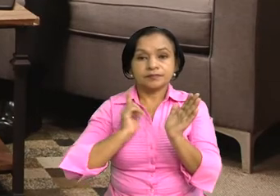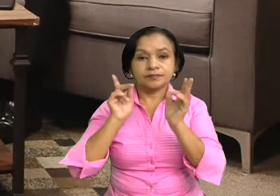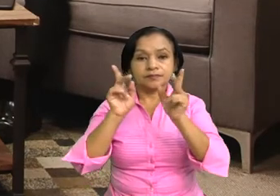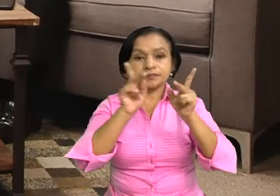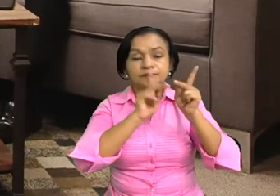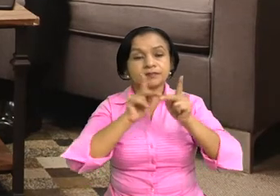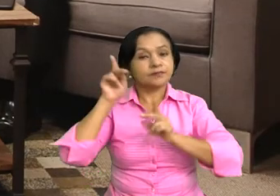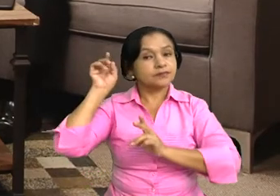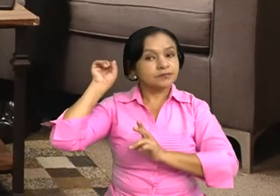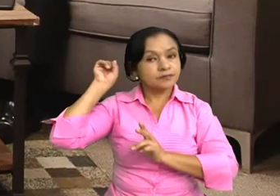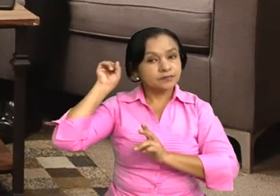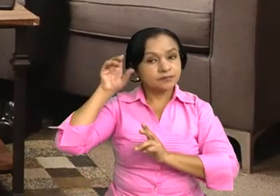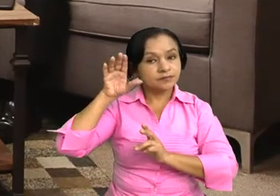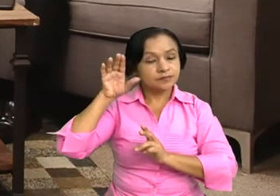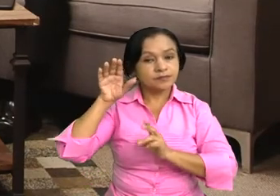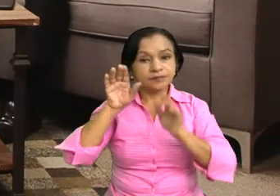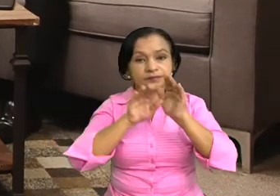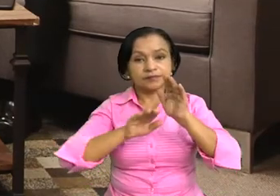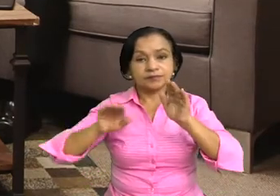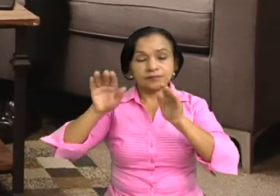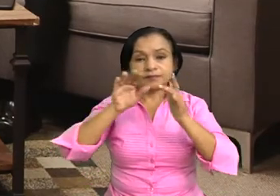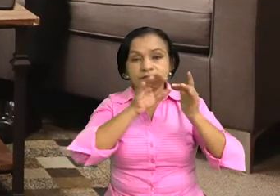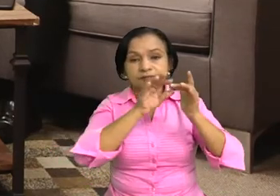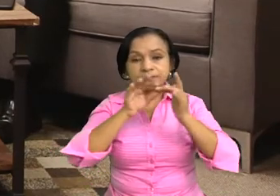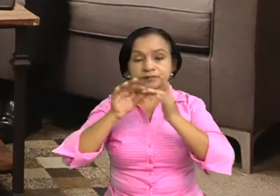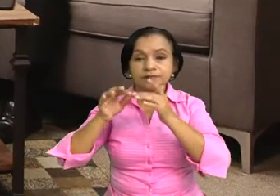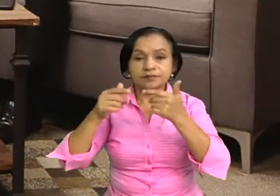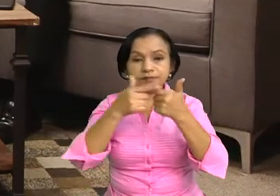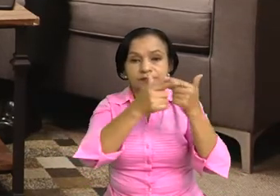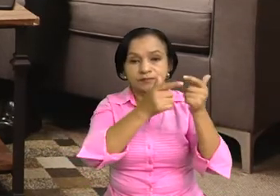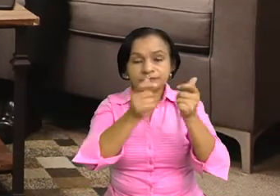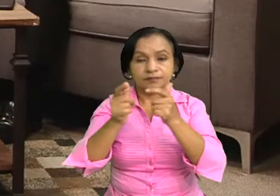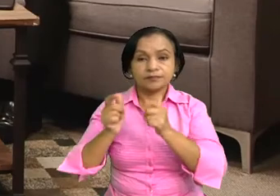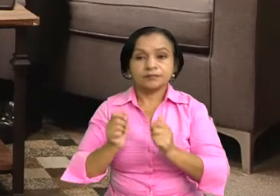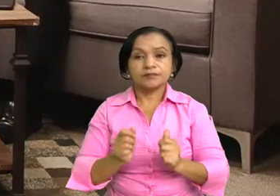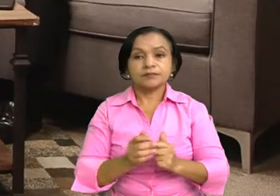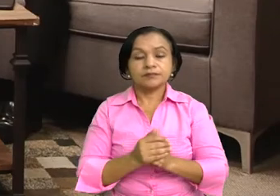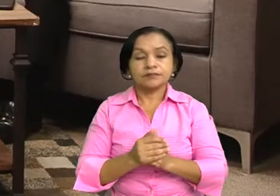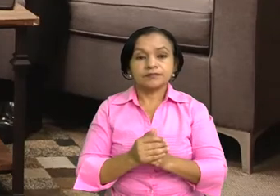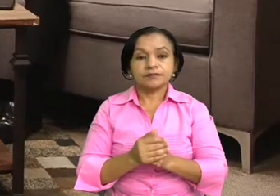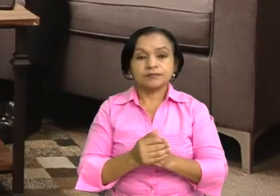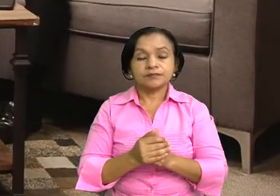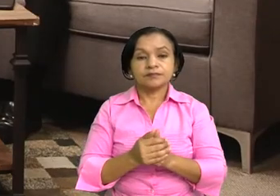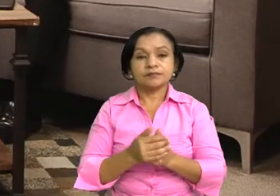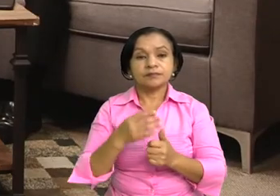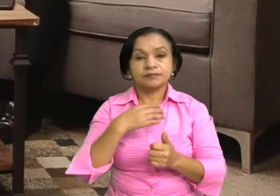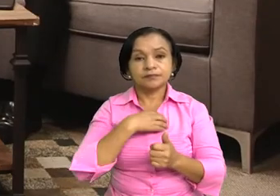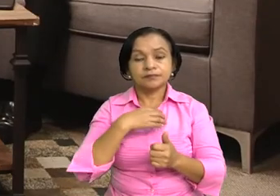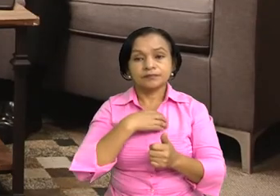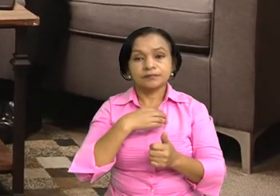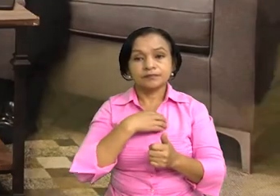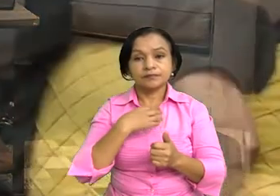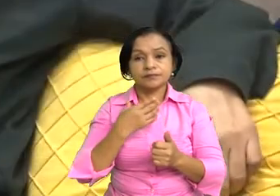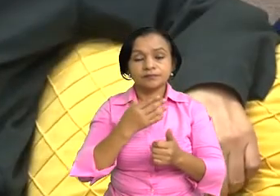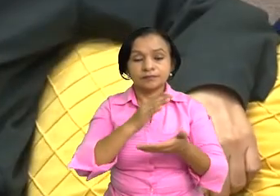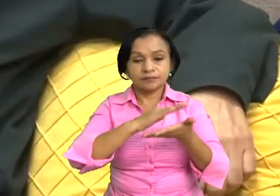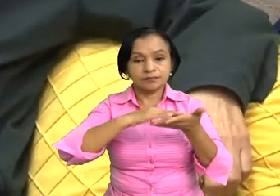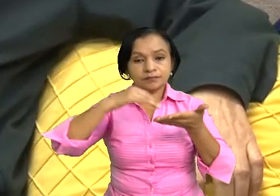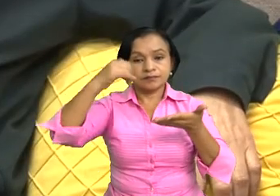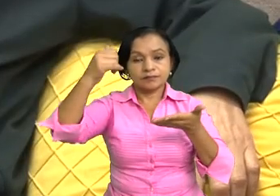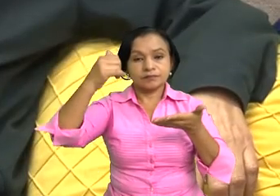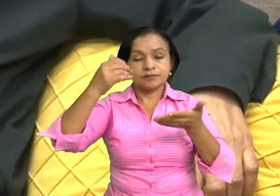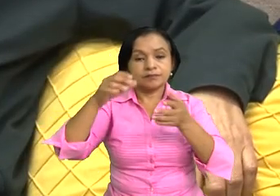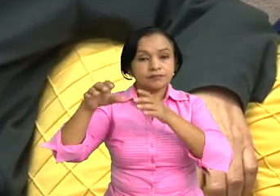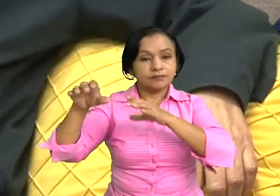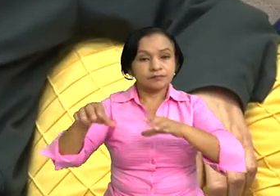empresarios turísticos, grandes, medianos y pequeños, y microempresarios, que para nosotros son el alma y nervio de